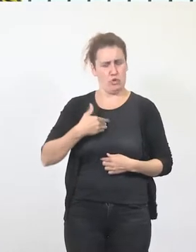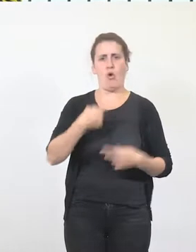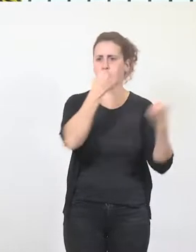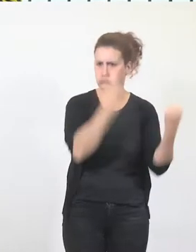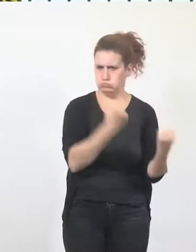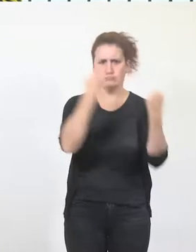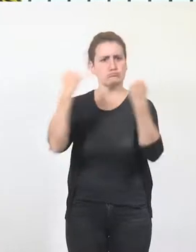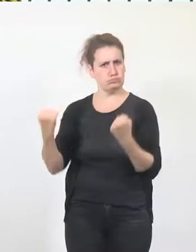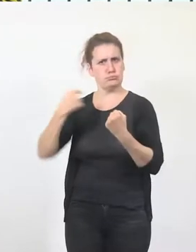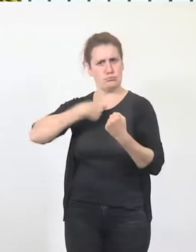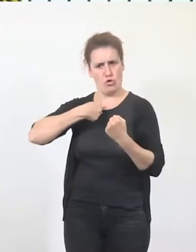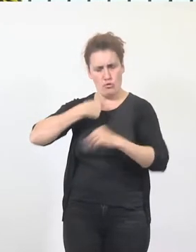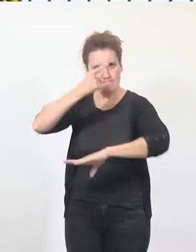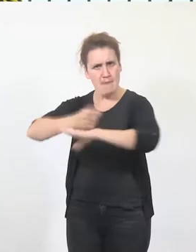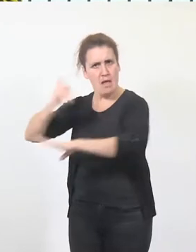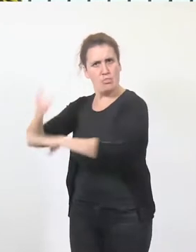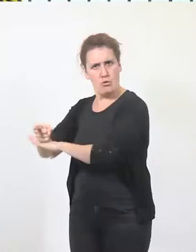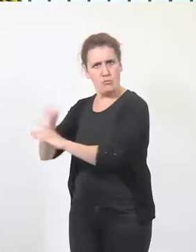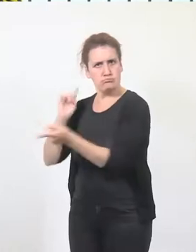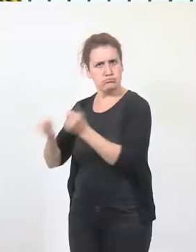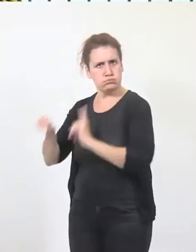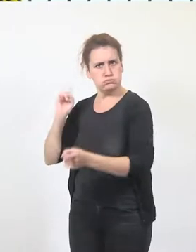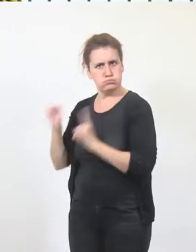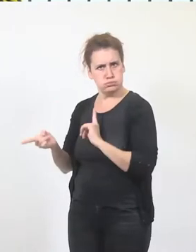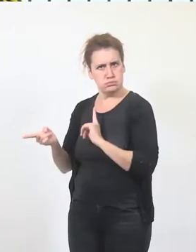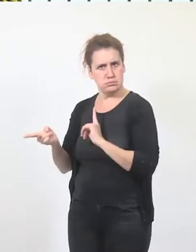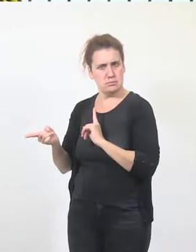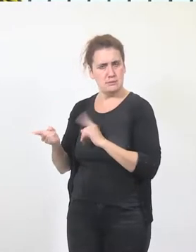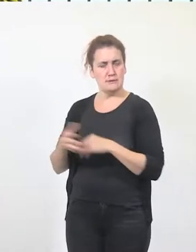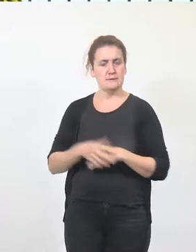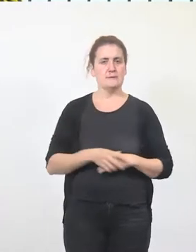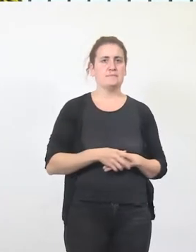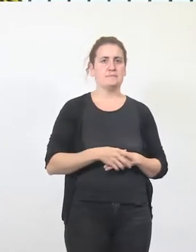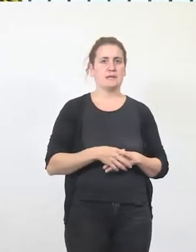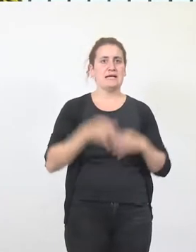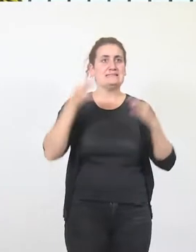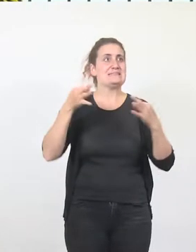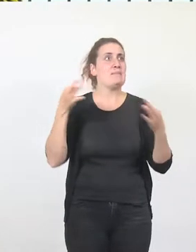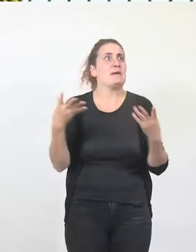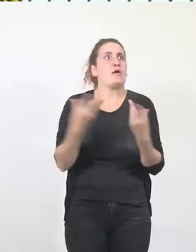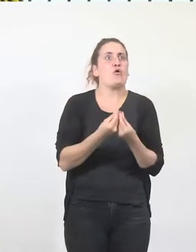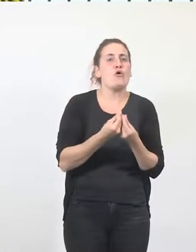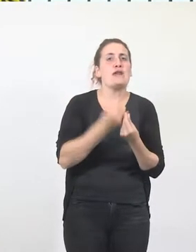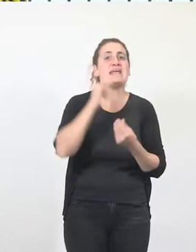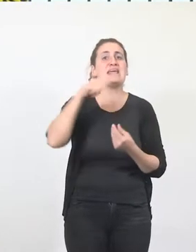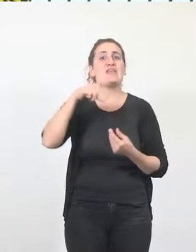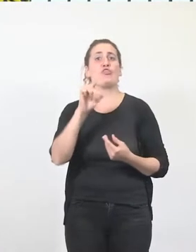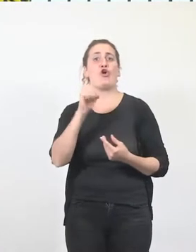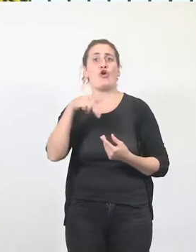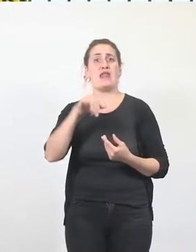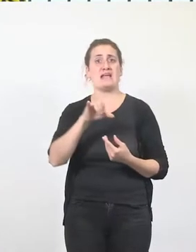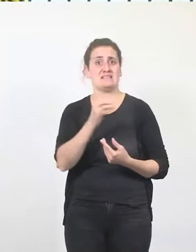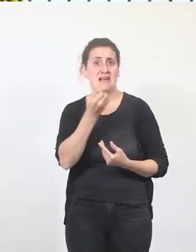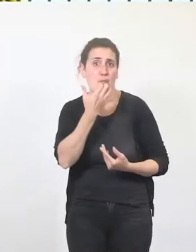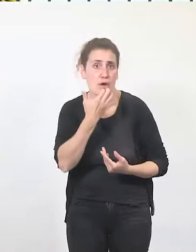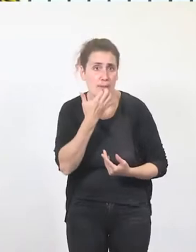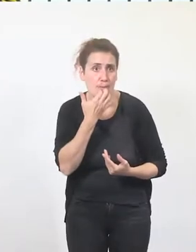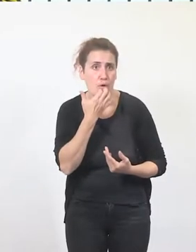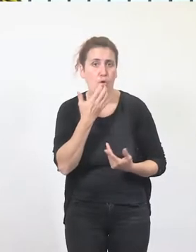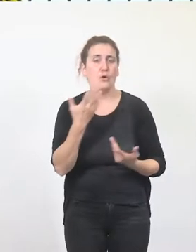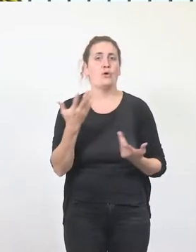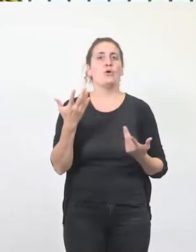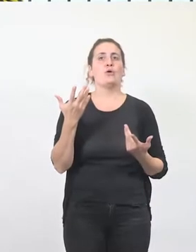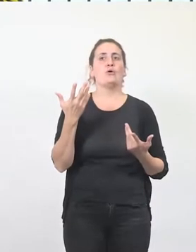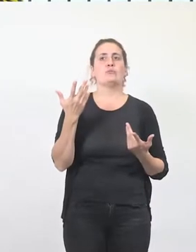importante. Siempre hemos soñado con el papel que jugó Timor con Indonesia. Siempre habíamos pensado que ya llegara el momento